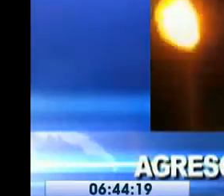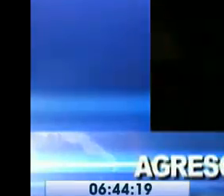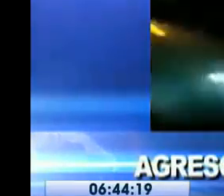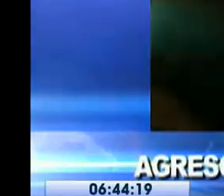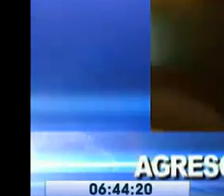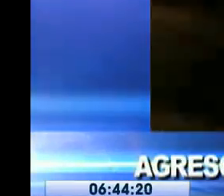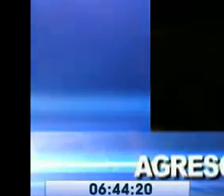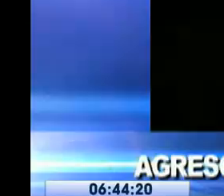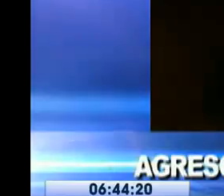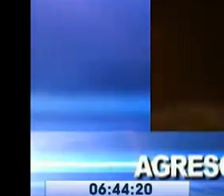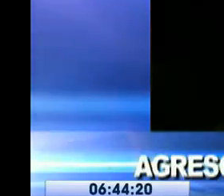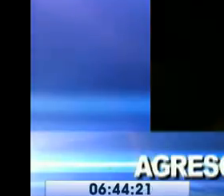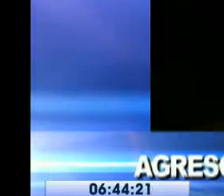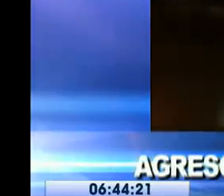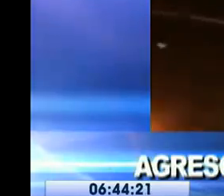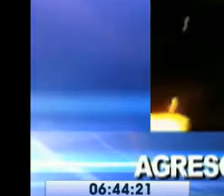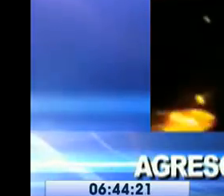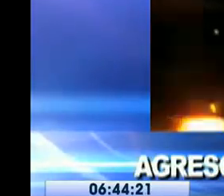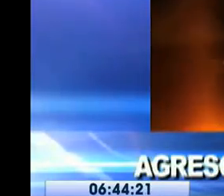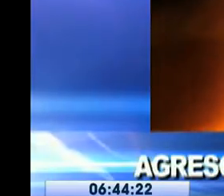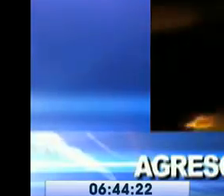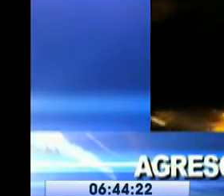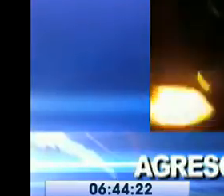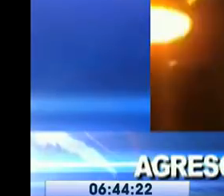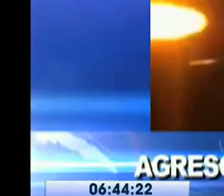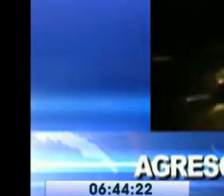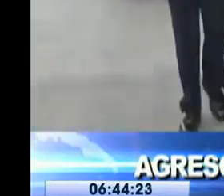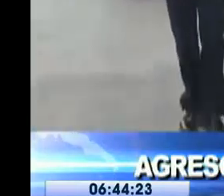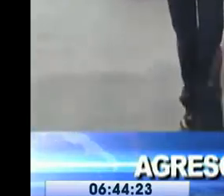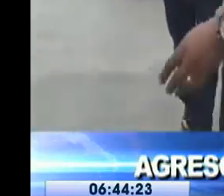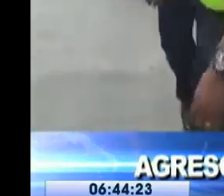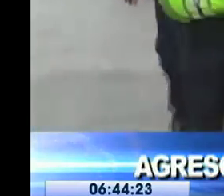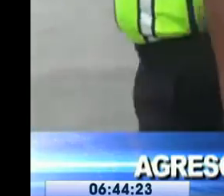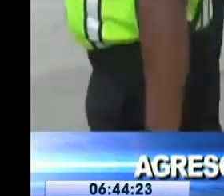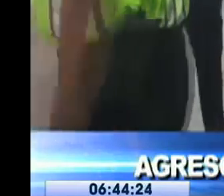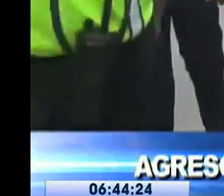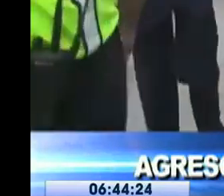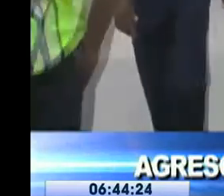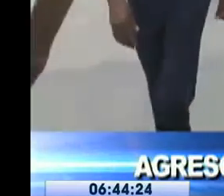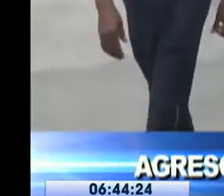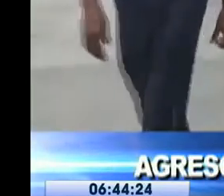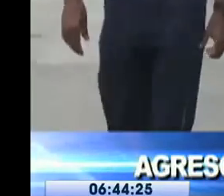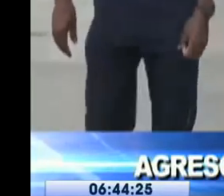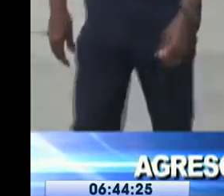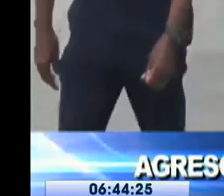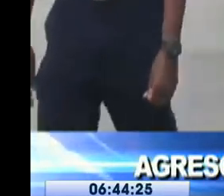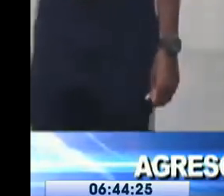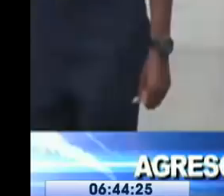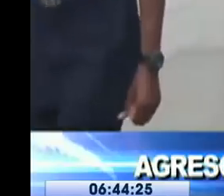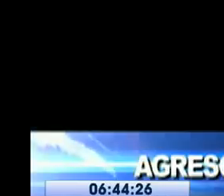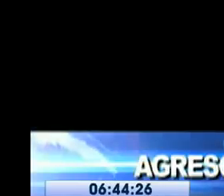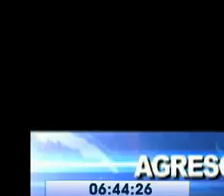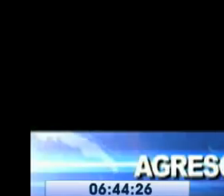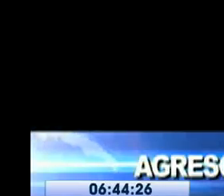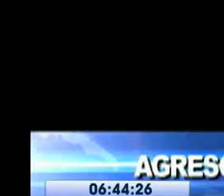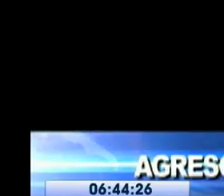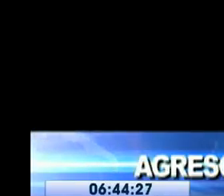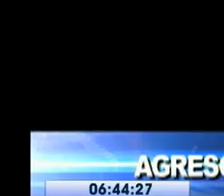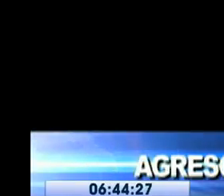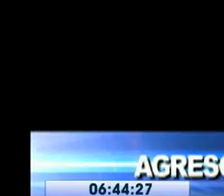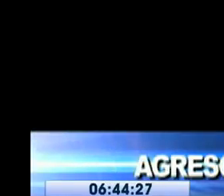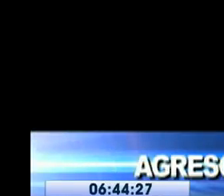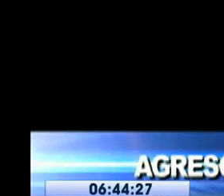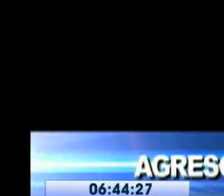Identifican al autor de la agresión a un agente de la Comisión de Tránsito ocurrida durante un operativo de control en la vía Crucita